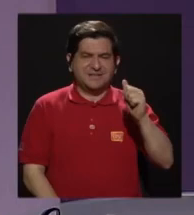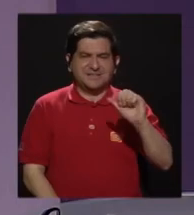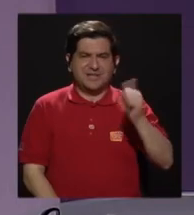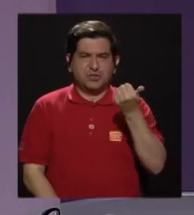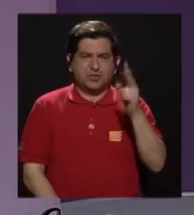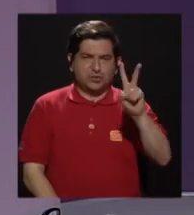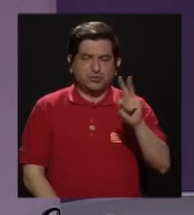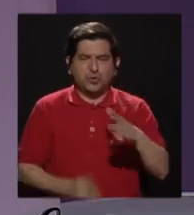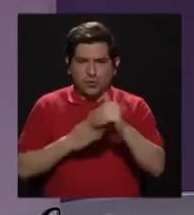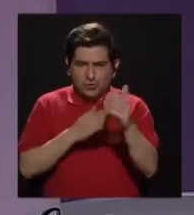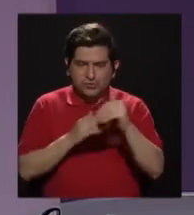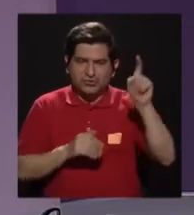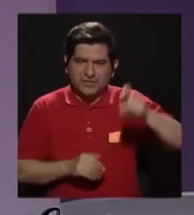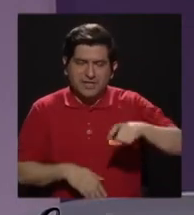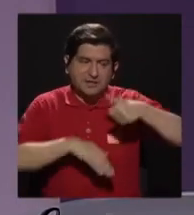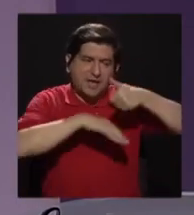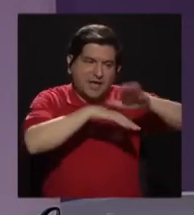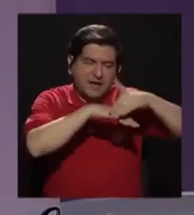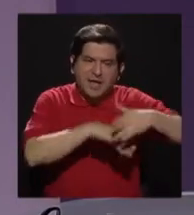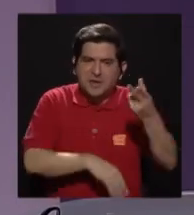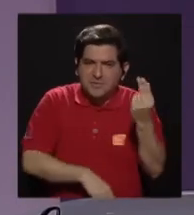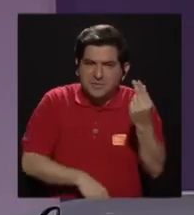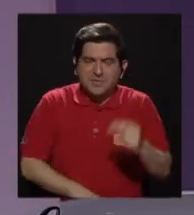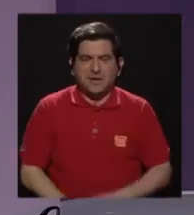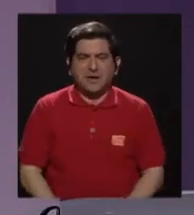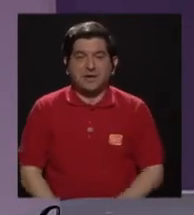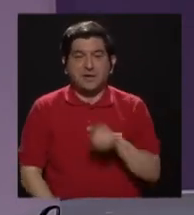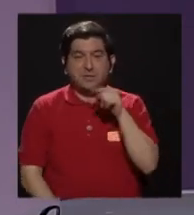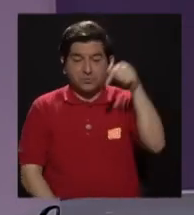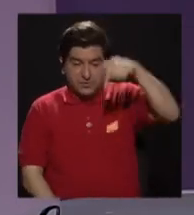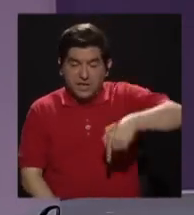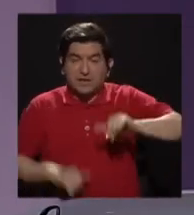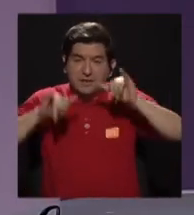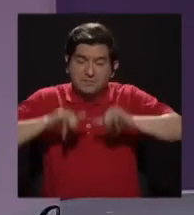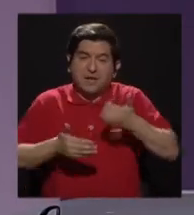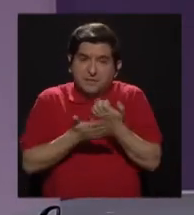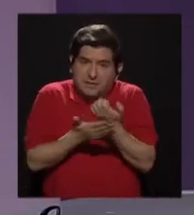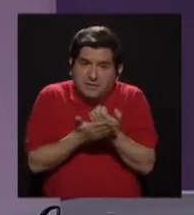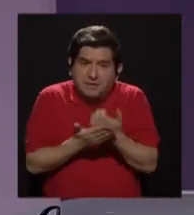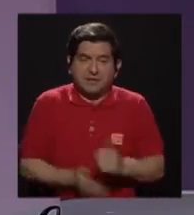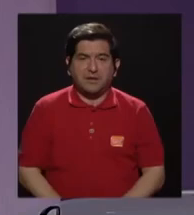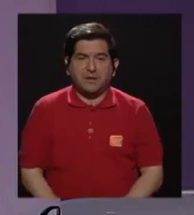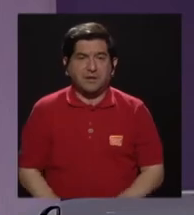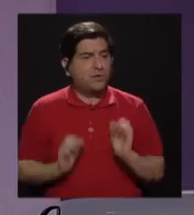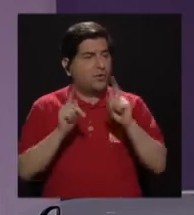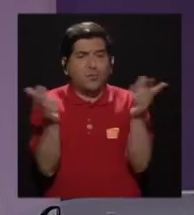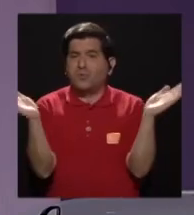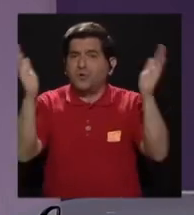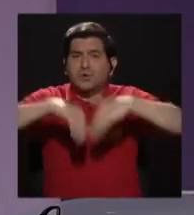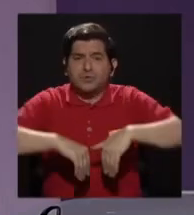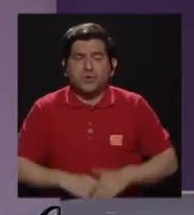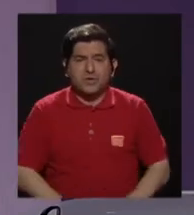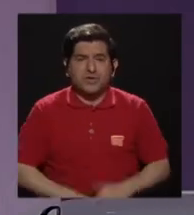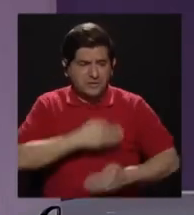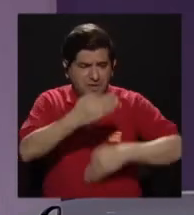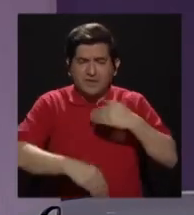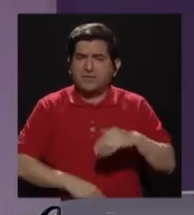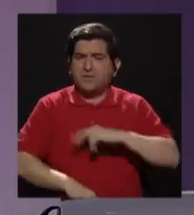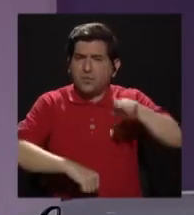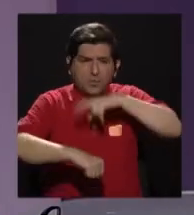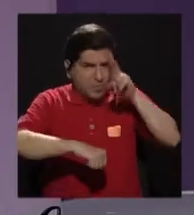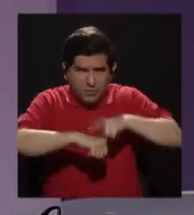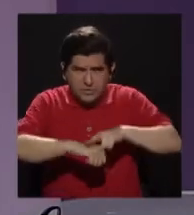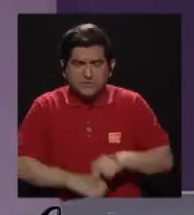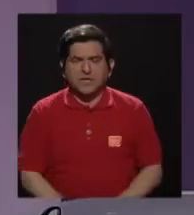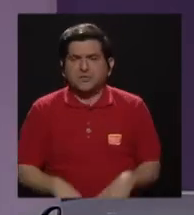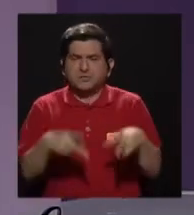$312 vos tenés que mandar remesa, tenés que mantenerte aquí, entonces no tenés oportunidad de regularizarte porque los costos